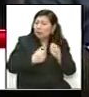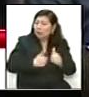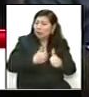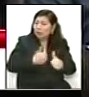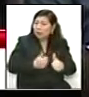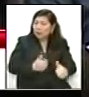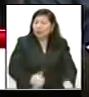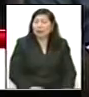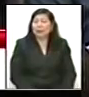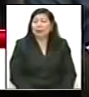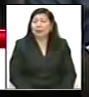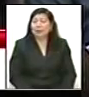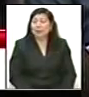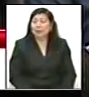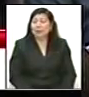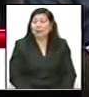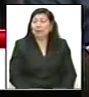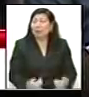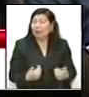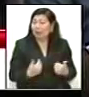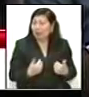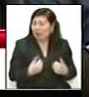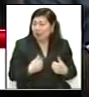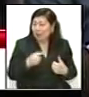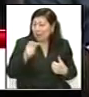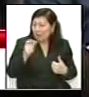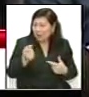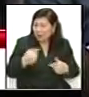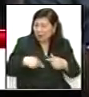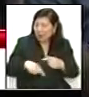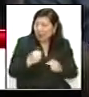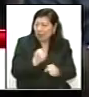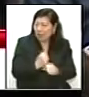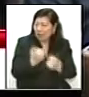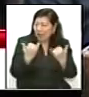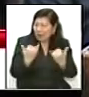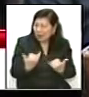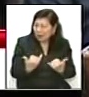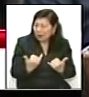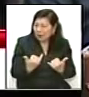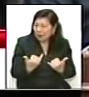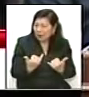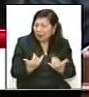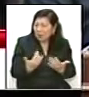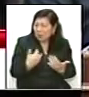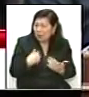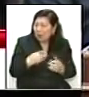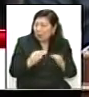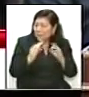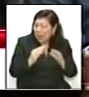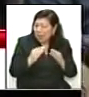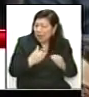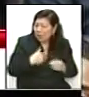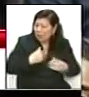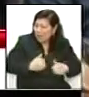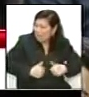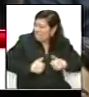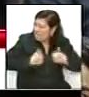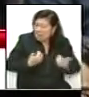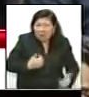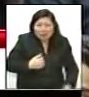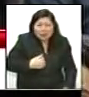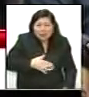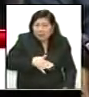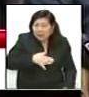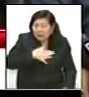perseguidos. Entonces, ¿vamos a tener personas aquí que nos puedan poner en peligro? Yo no sabía